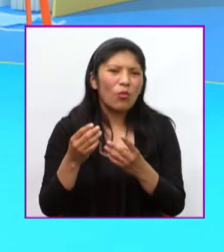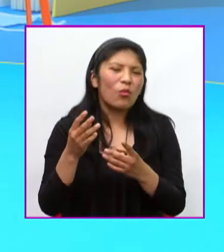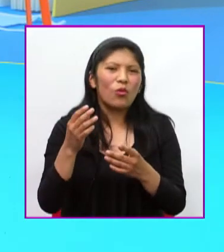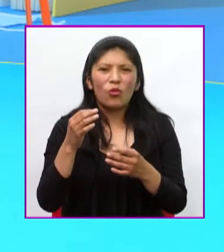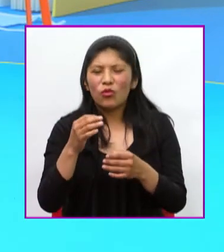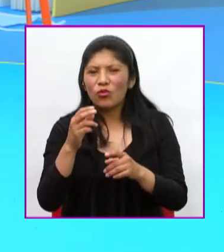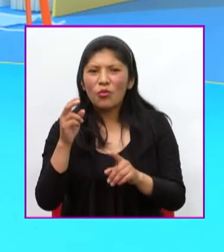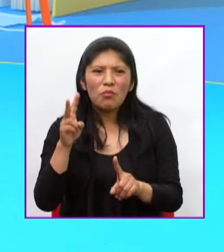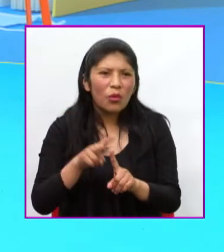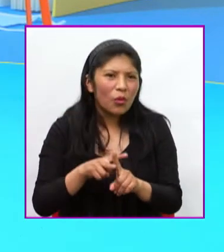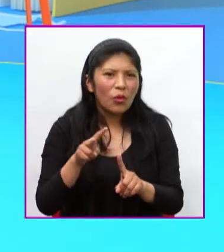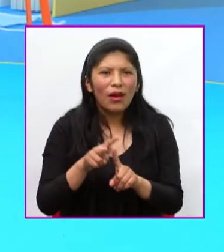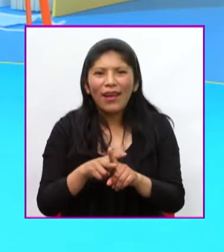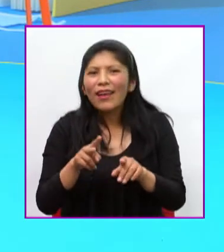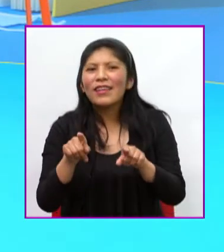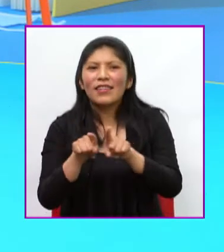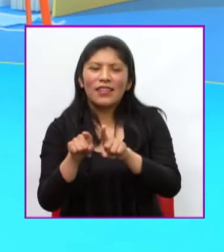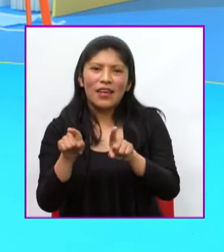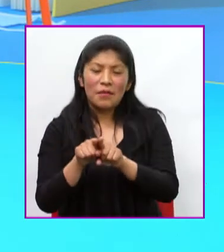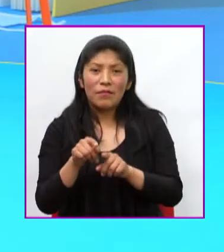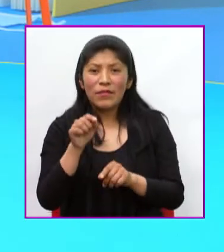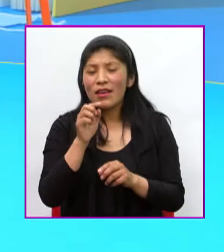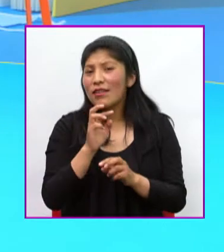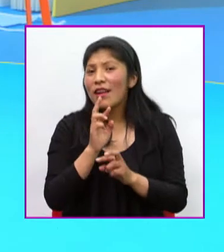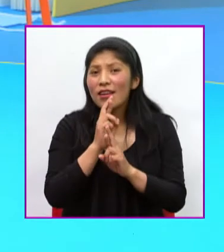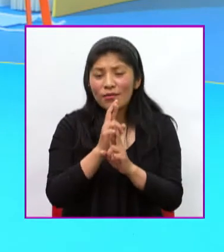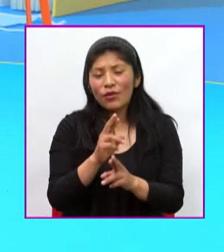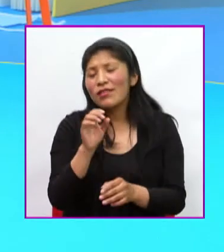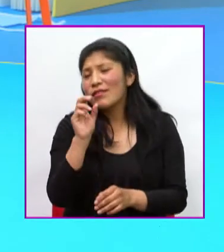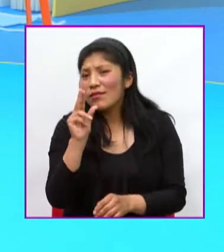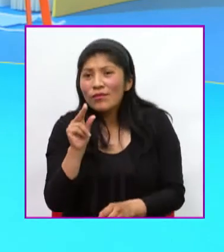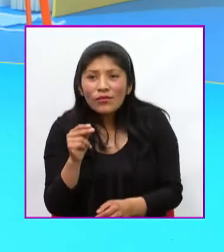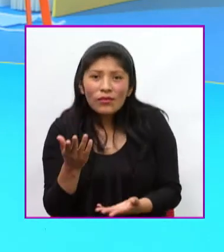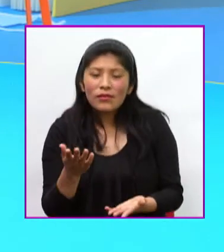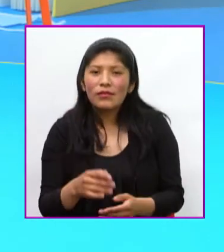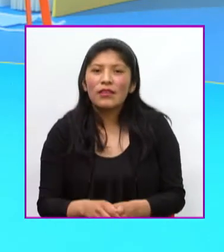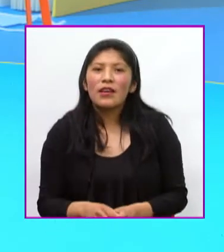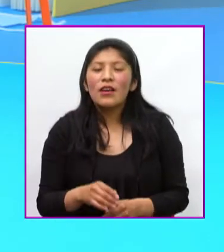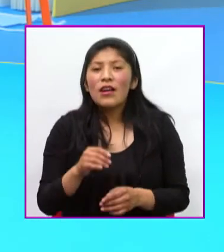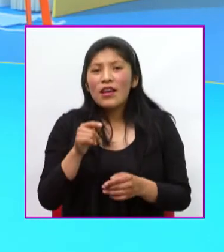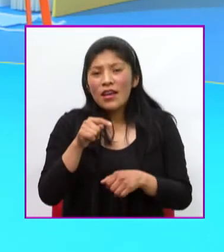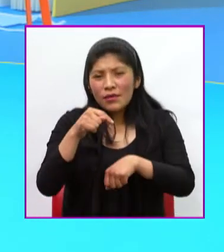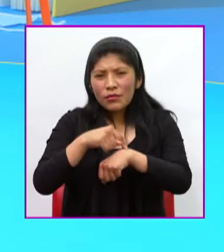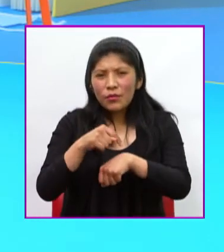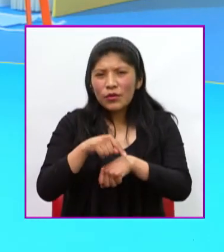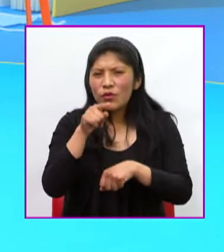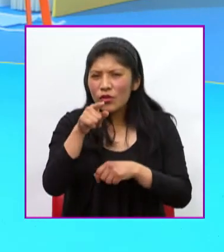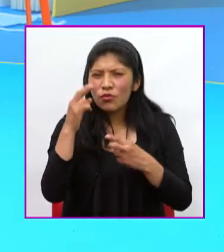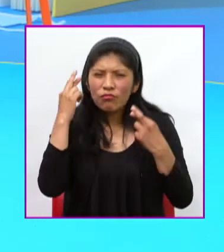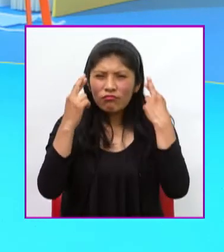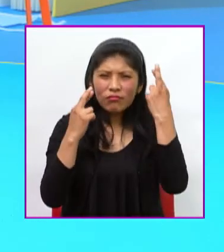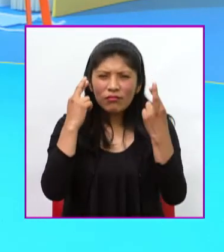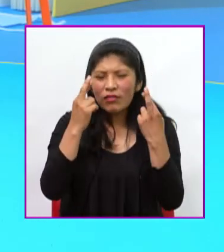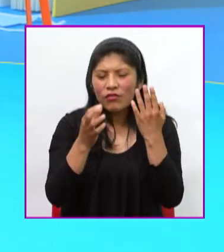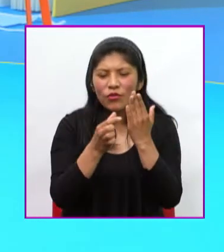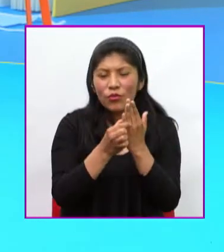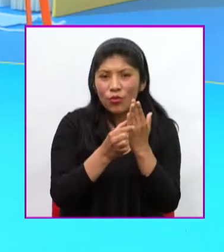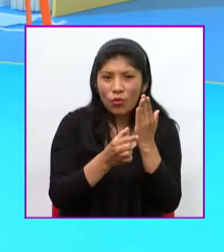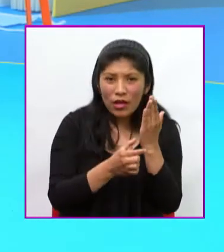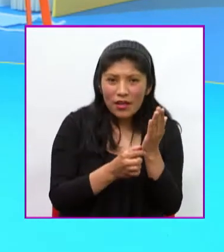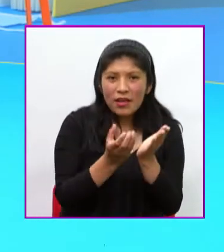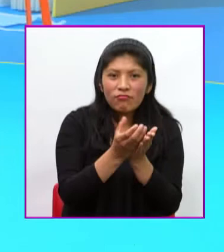Seguramente que no. Es momento que respondas y reflexiones junto con tu cuaderno de apuntes.